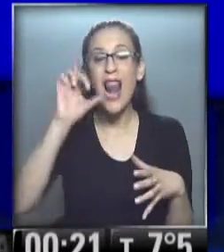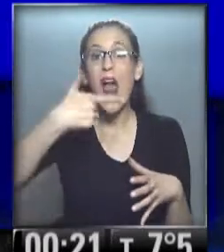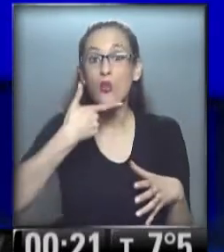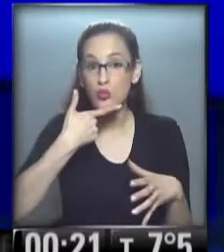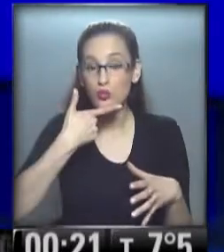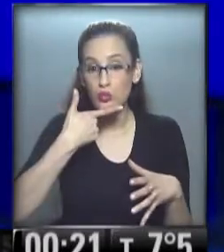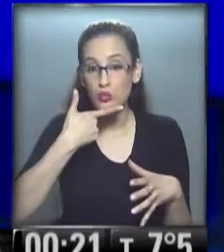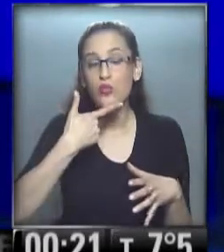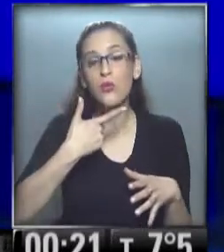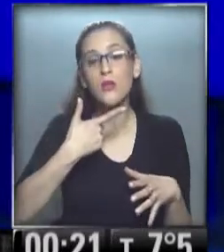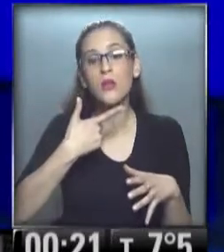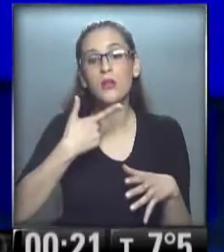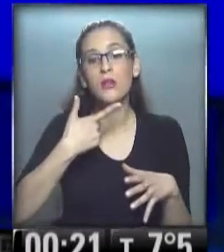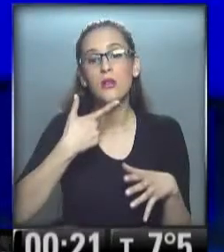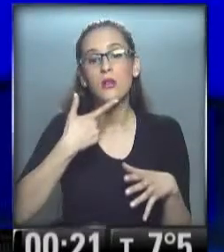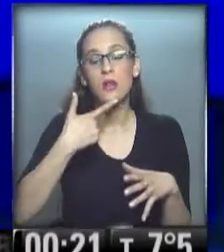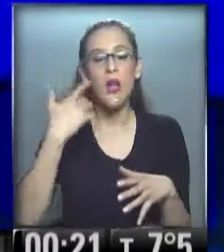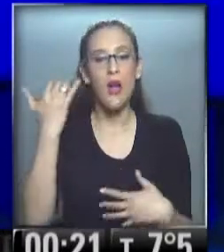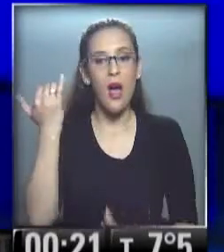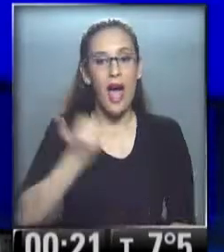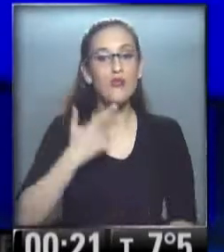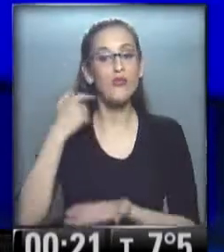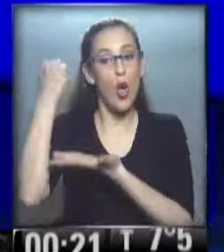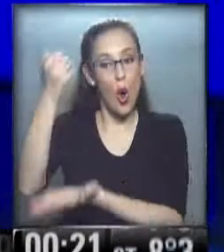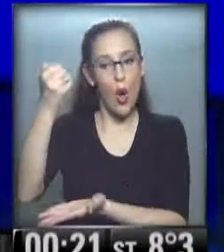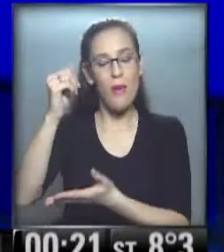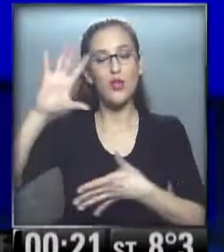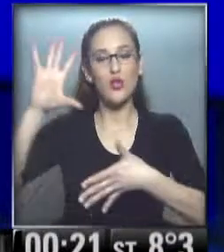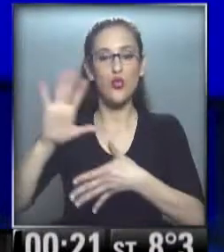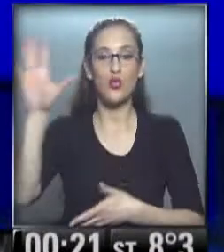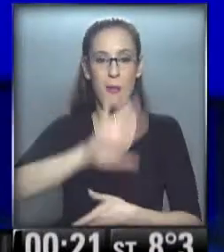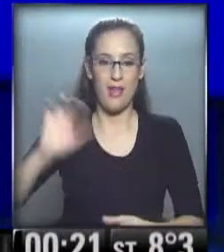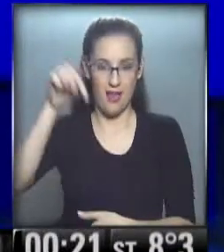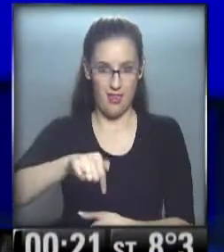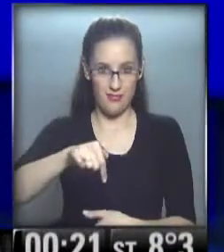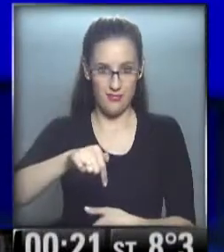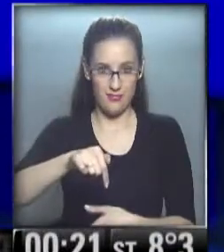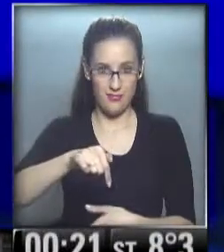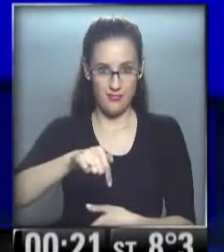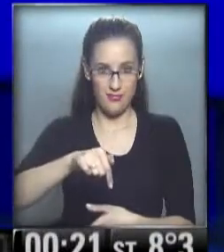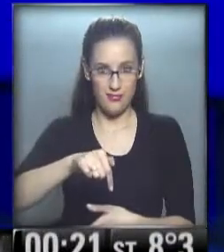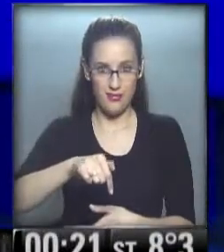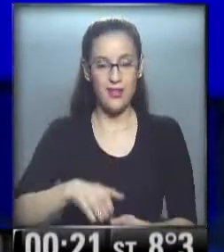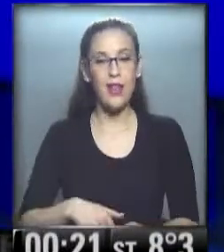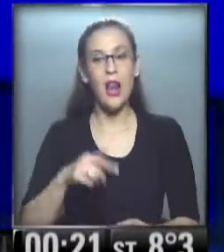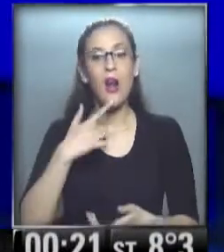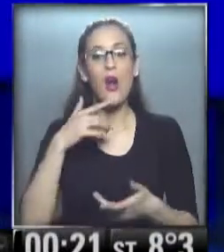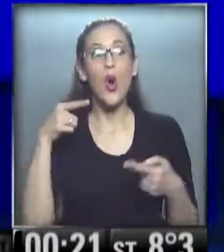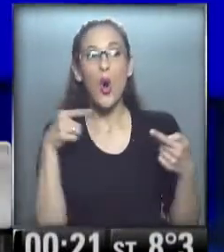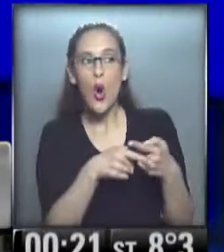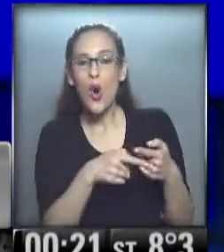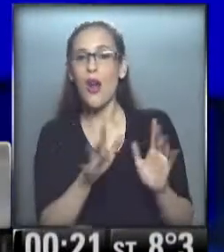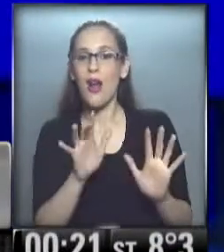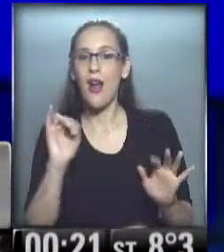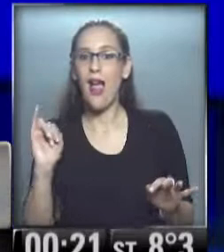está disputando la vigesimosegunda edición de la recopa sudamericana enfrenta campeón de la libertadores con el campeón de la copa sudamericana que en este caso es el